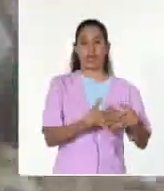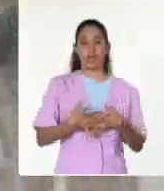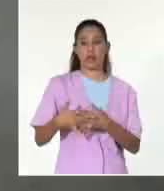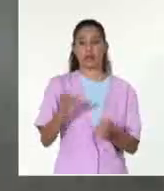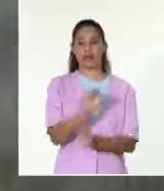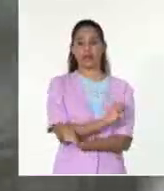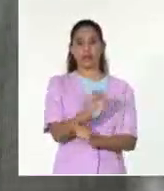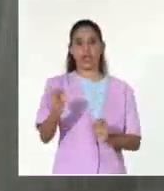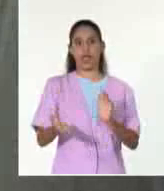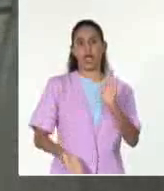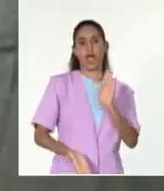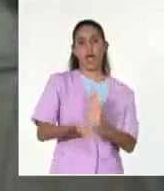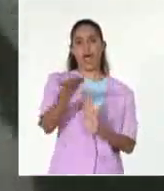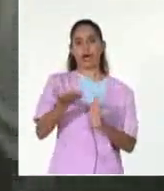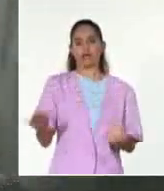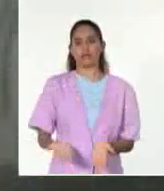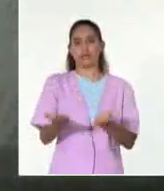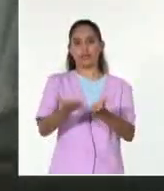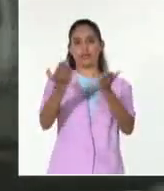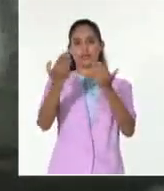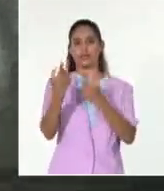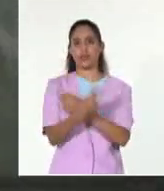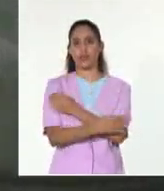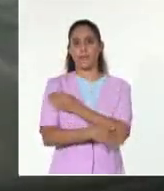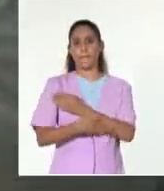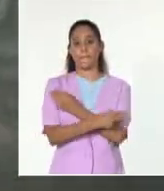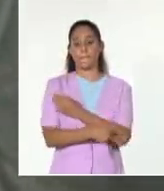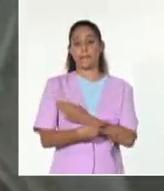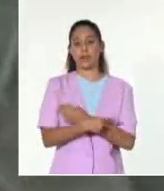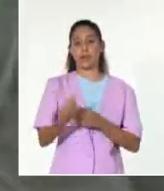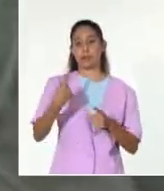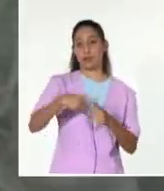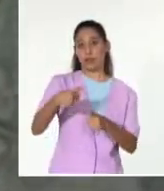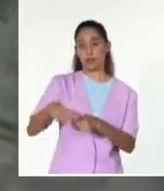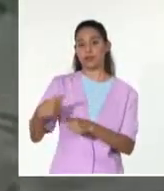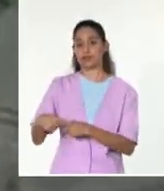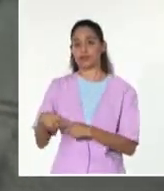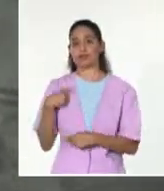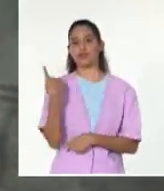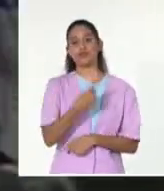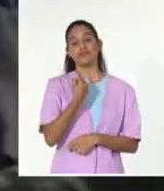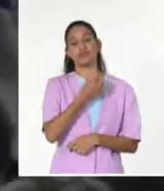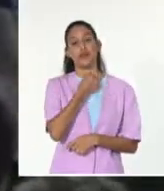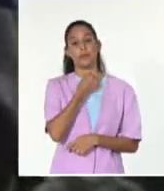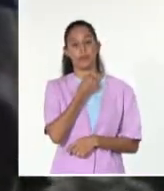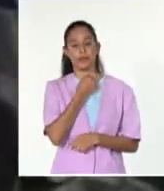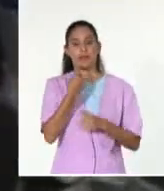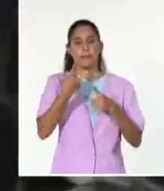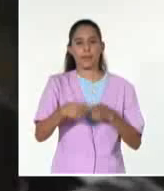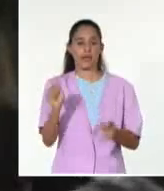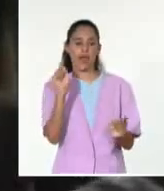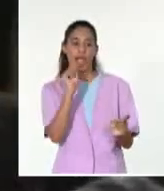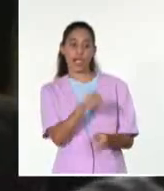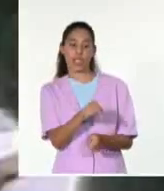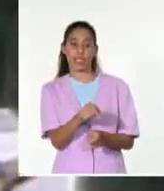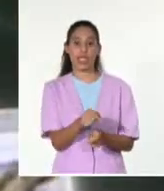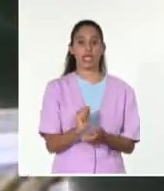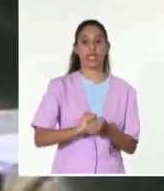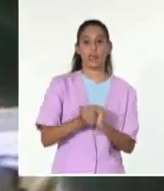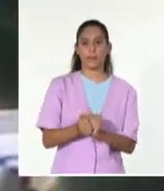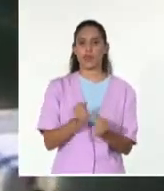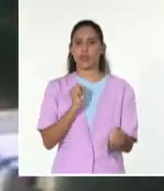de desarrollo. Pero hasta eso nos enseñó Fidel, el más auténtico creador y artífice de este movimiento